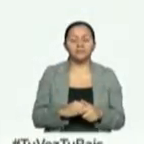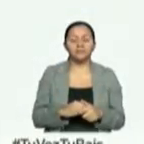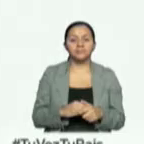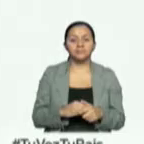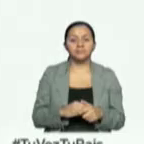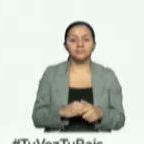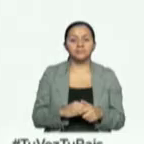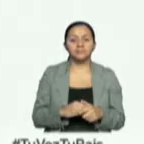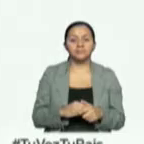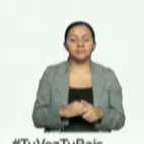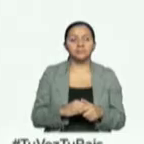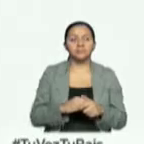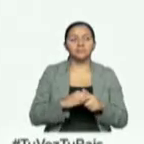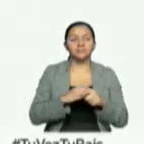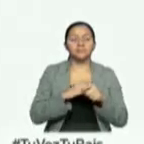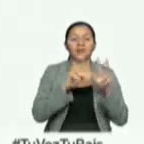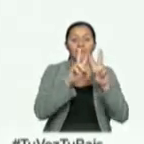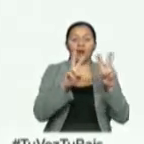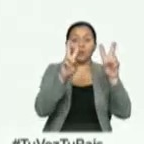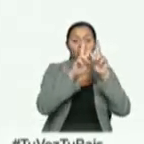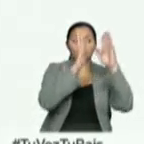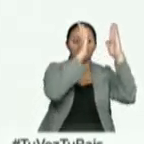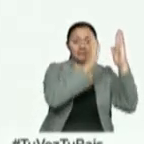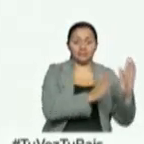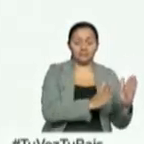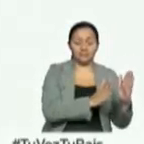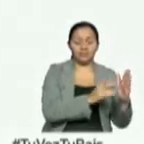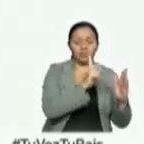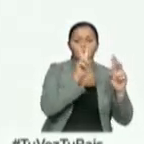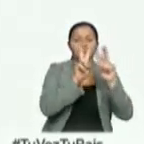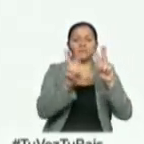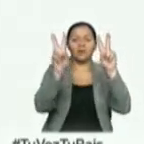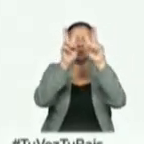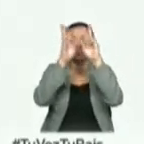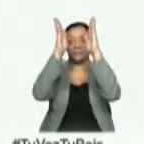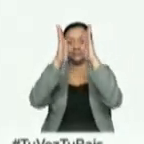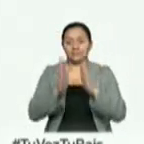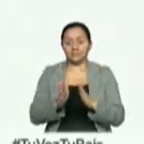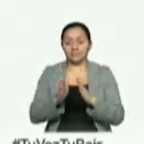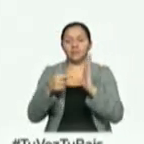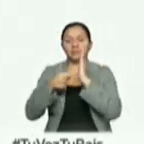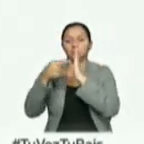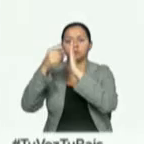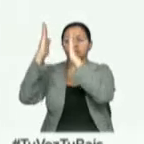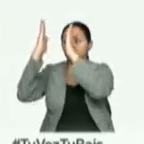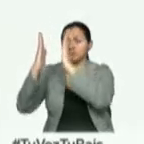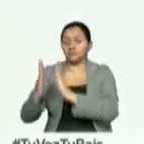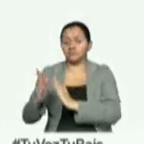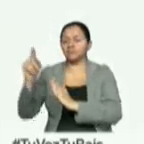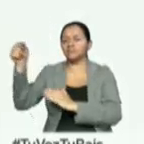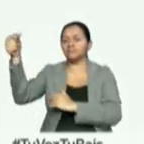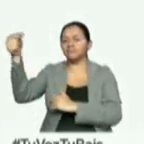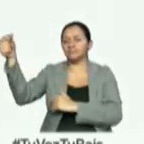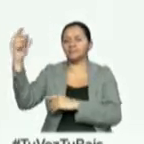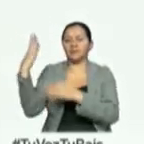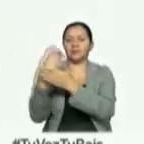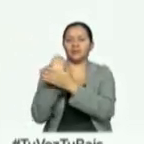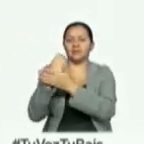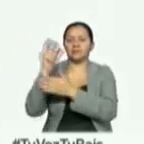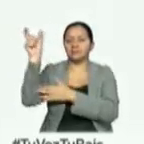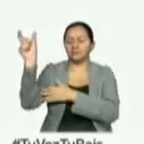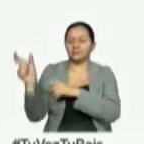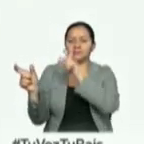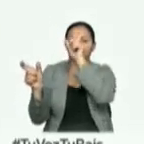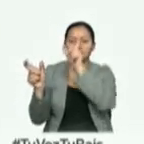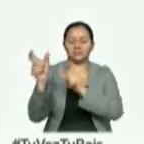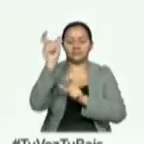el precio inicial impuesto y neto ganancia neta la